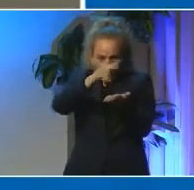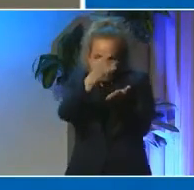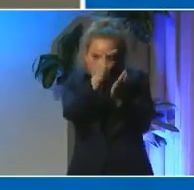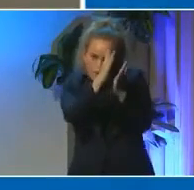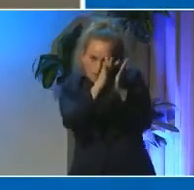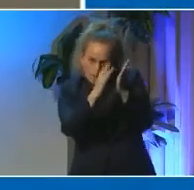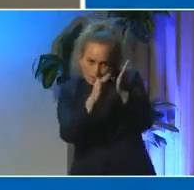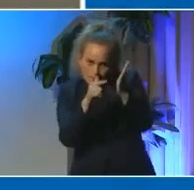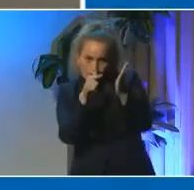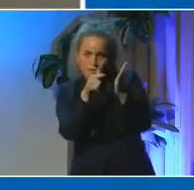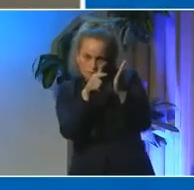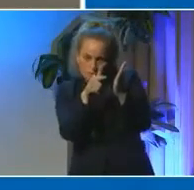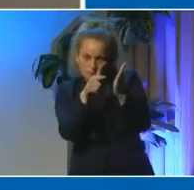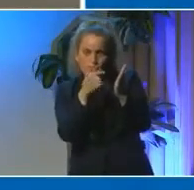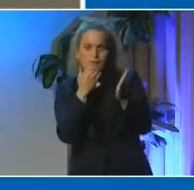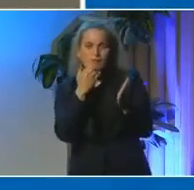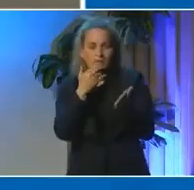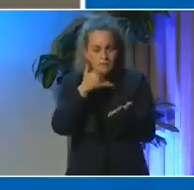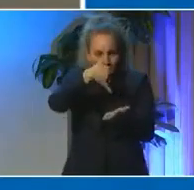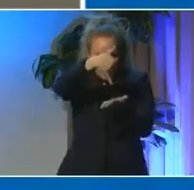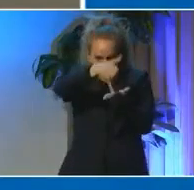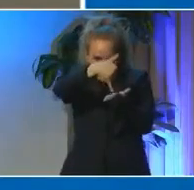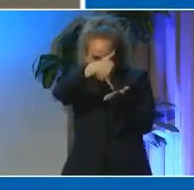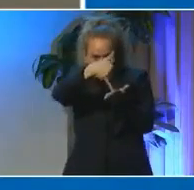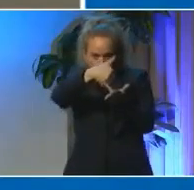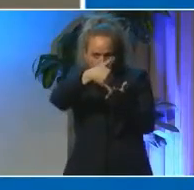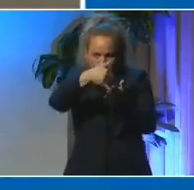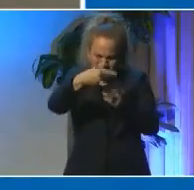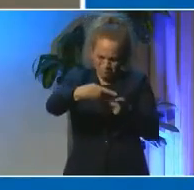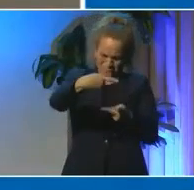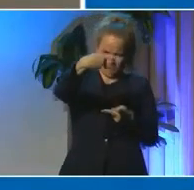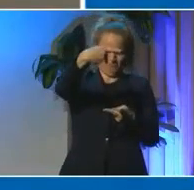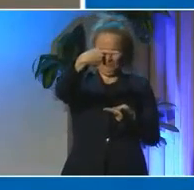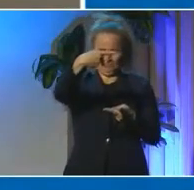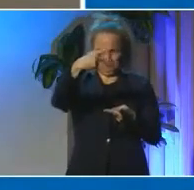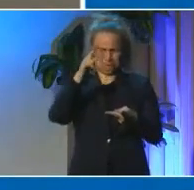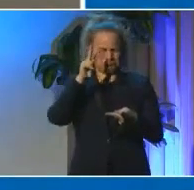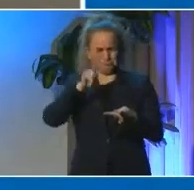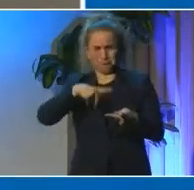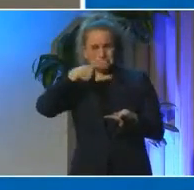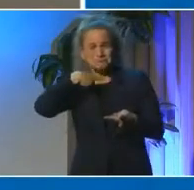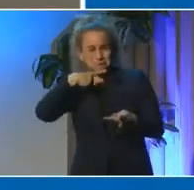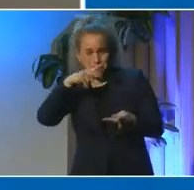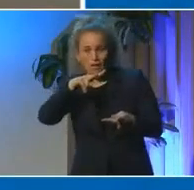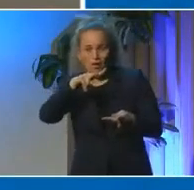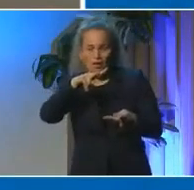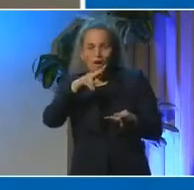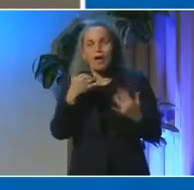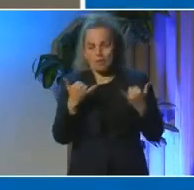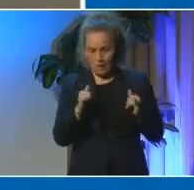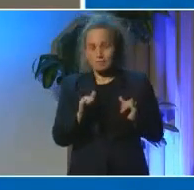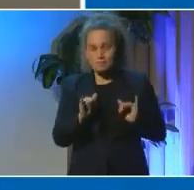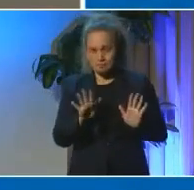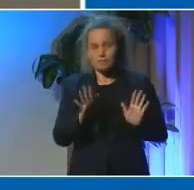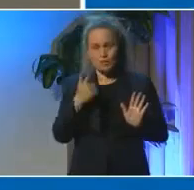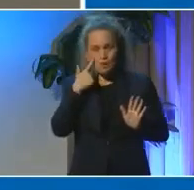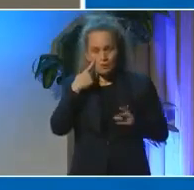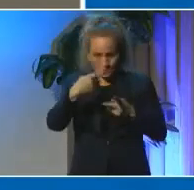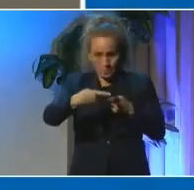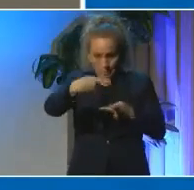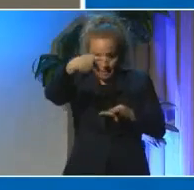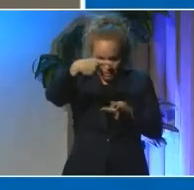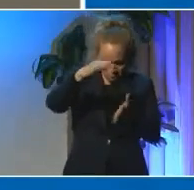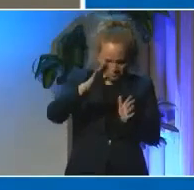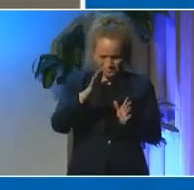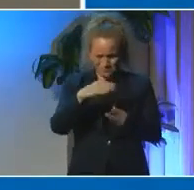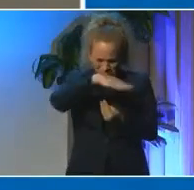Entonces cuando metimos El Whisky en una caja de papel que la gente no podía ver también fue un aprendizaje para decir okay en empaques tal vez